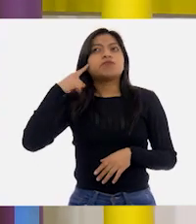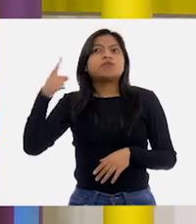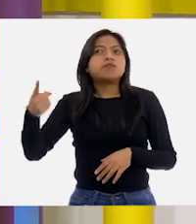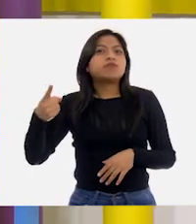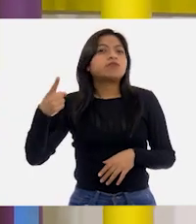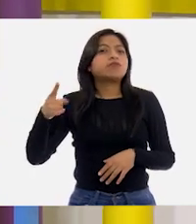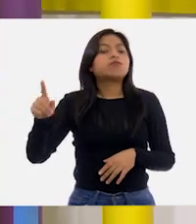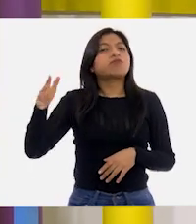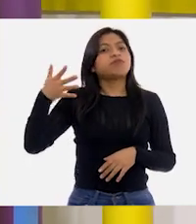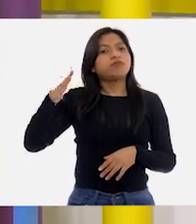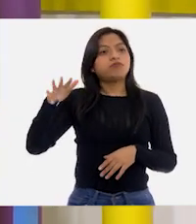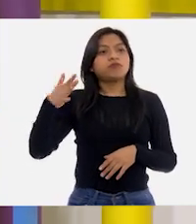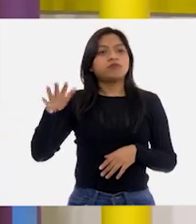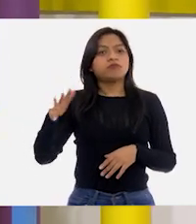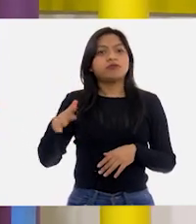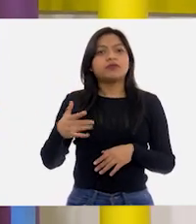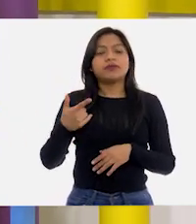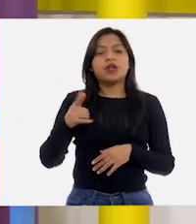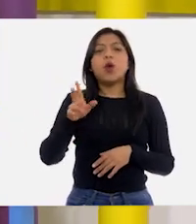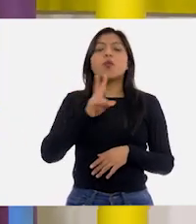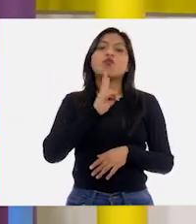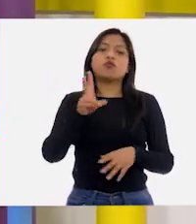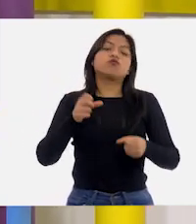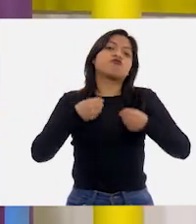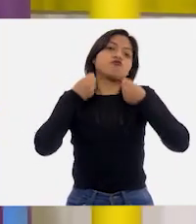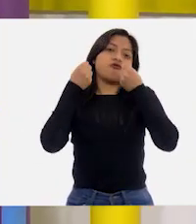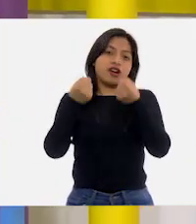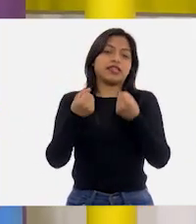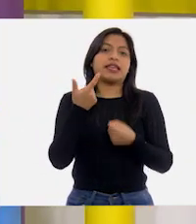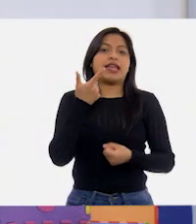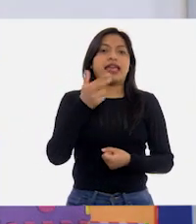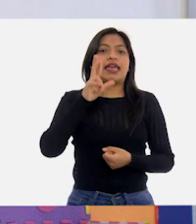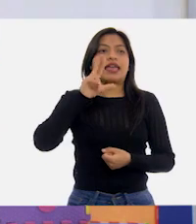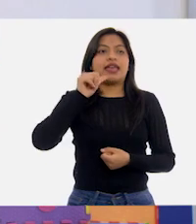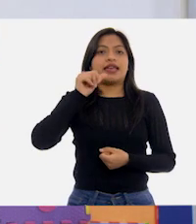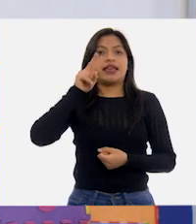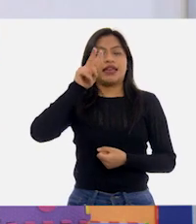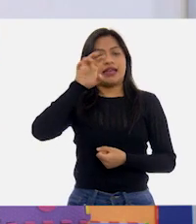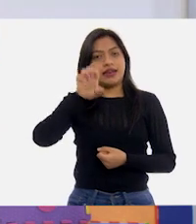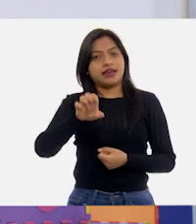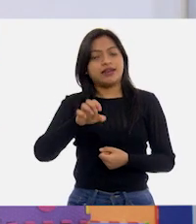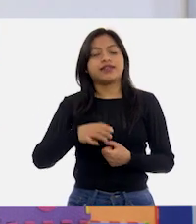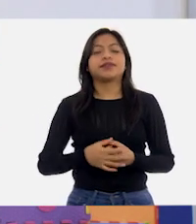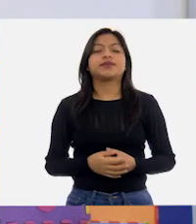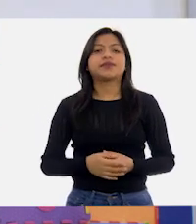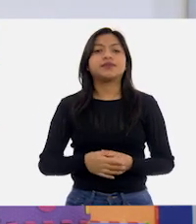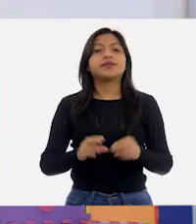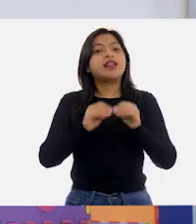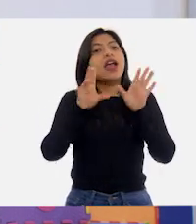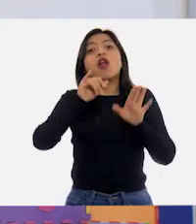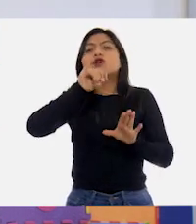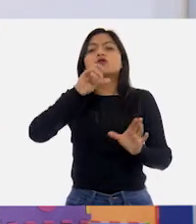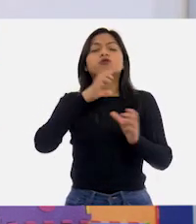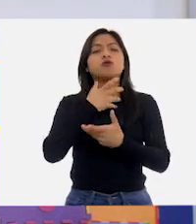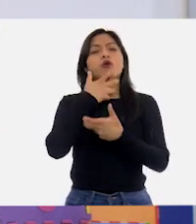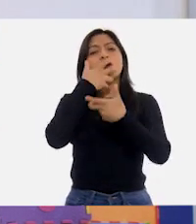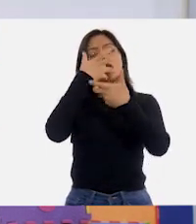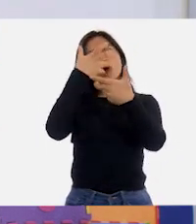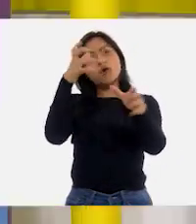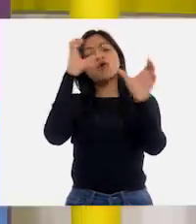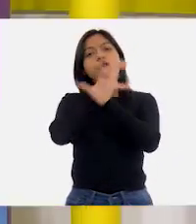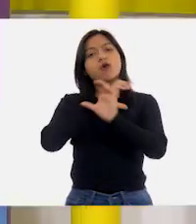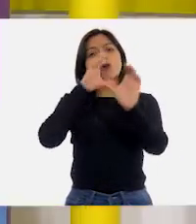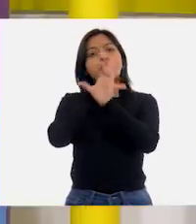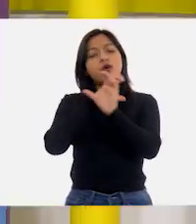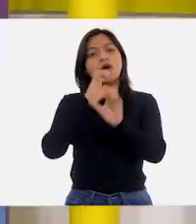como que te acomodas más en la voz grave. Claro que sí, lo puedo lograr.